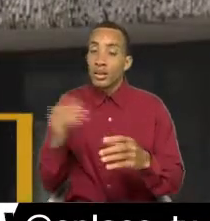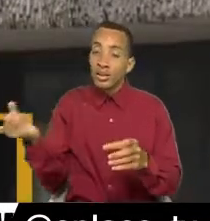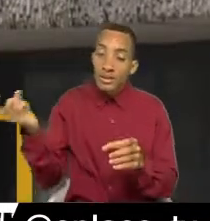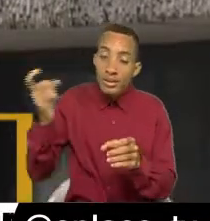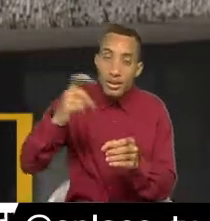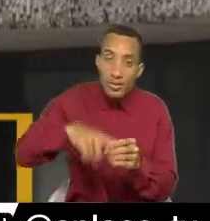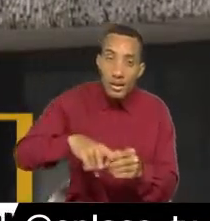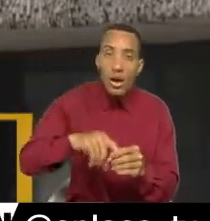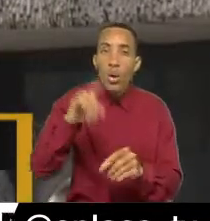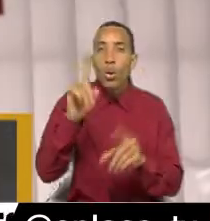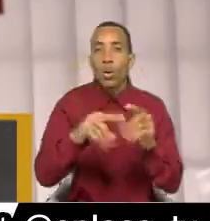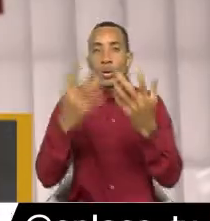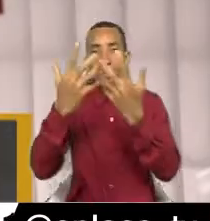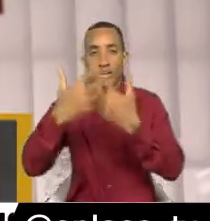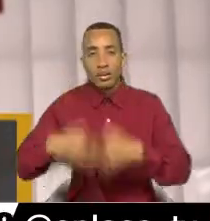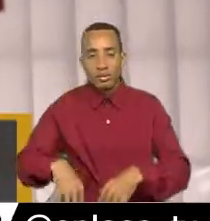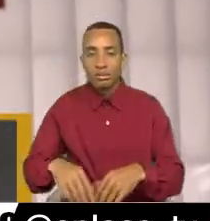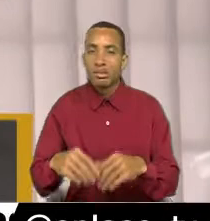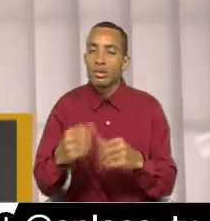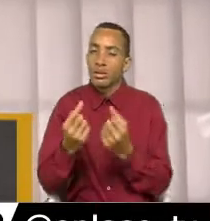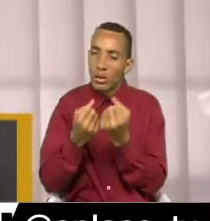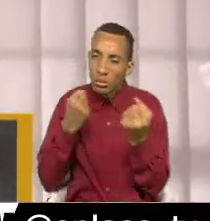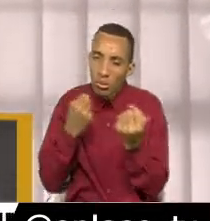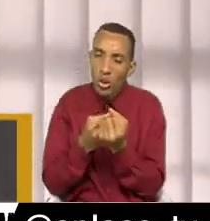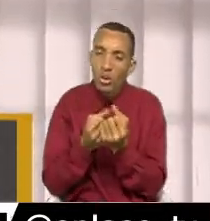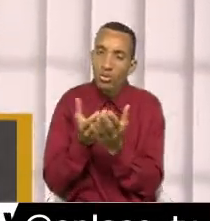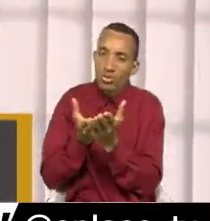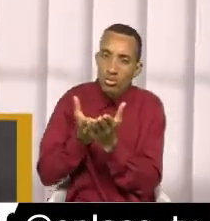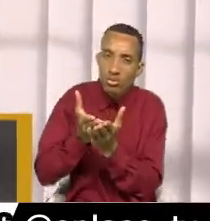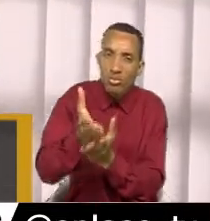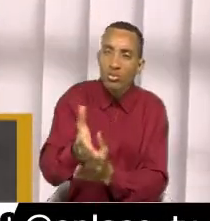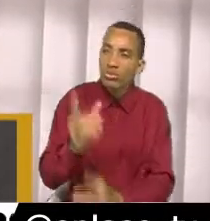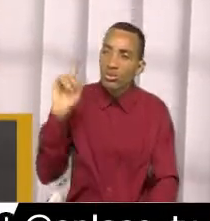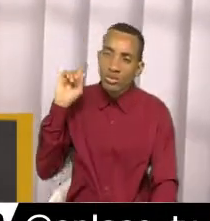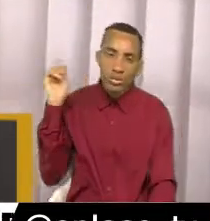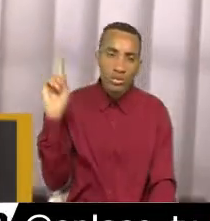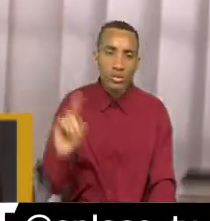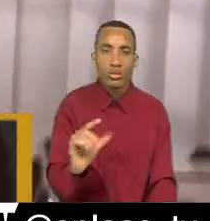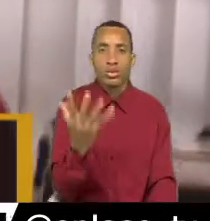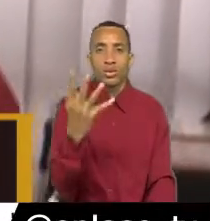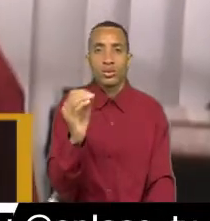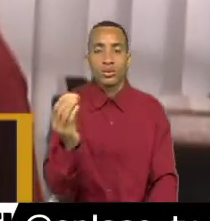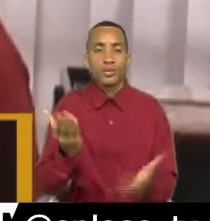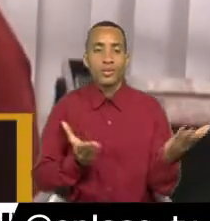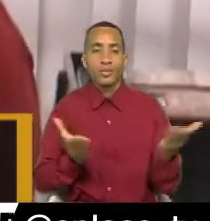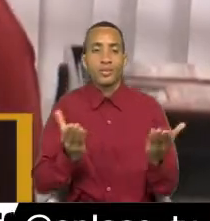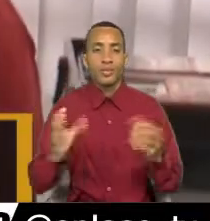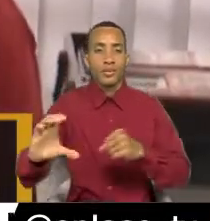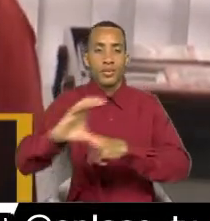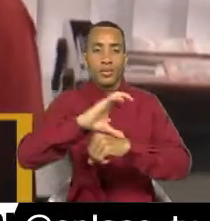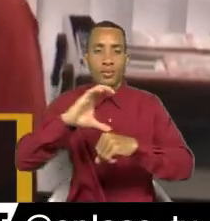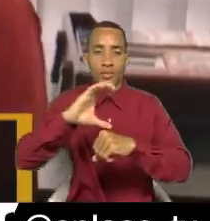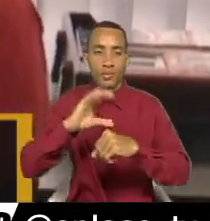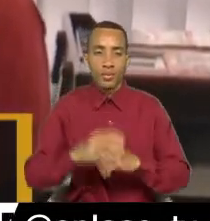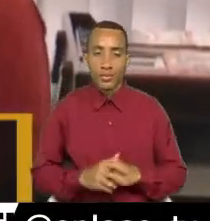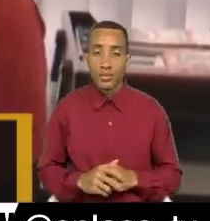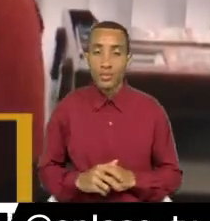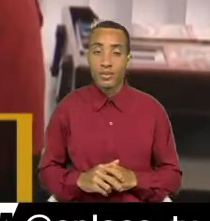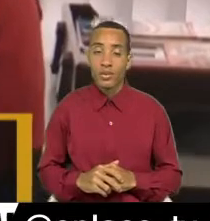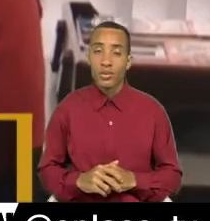a conservar esta caja de compensación que por más de 50 años presta sus servicios en la ciudad. El nuevo